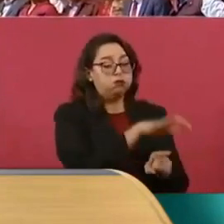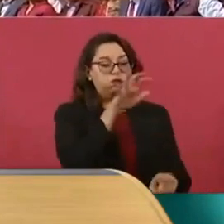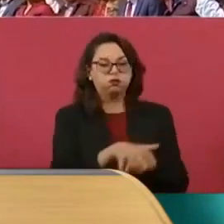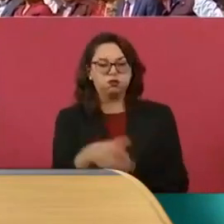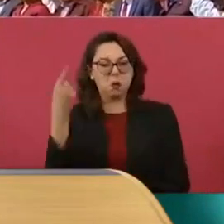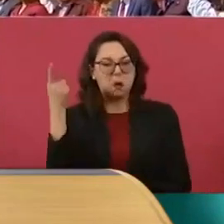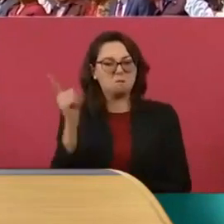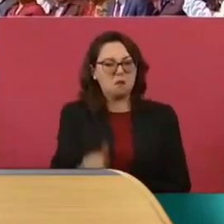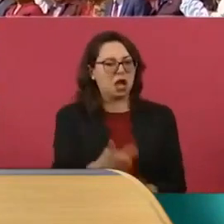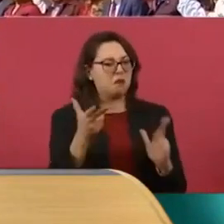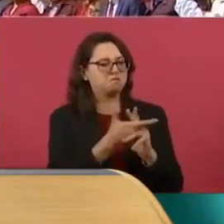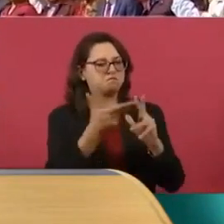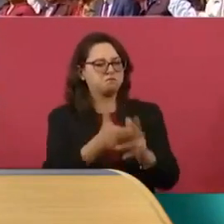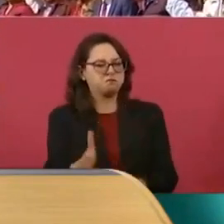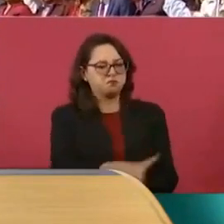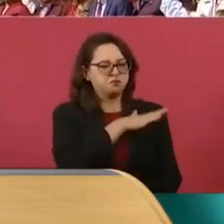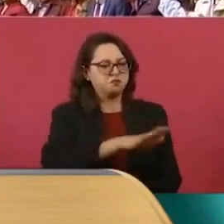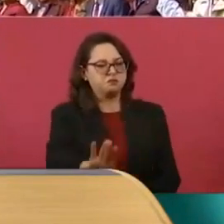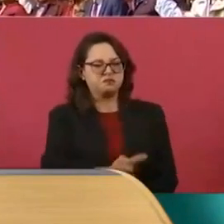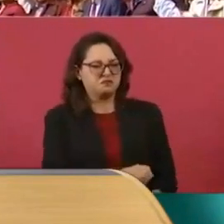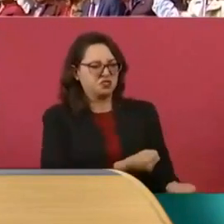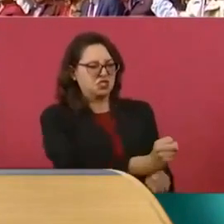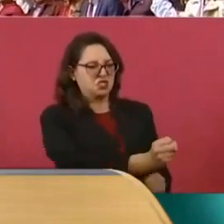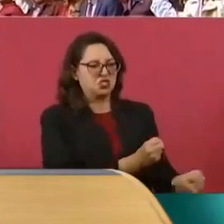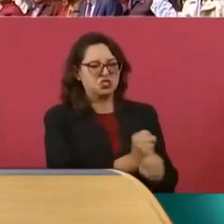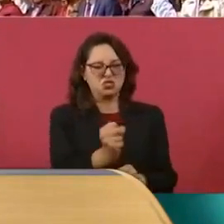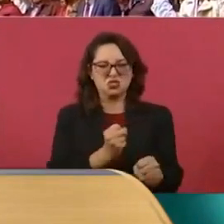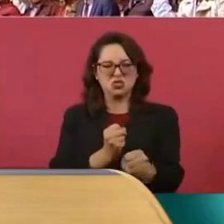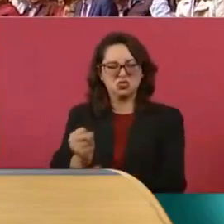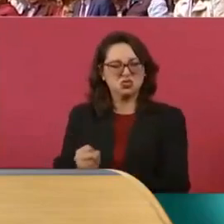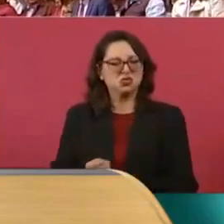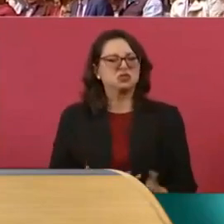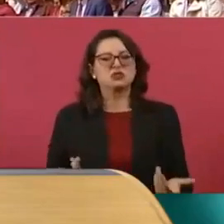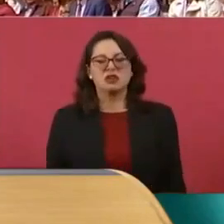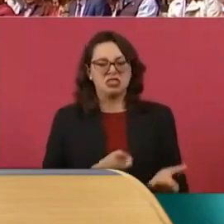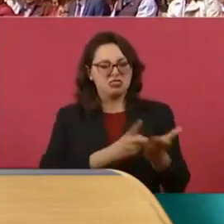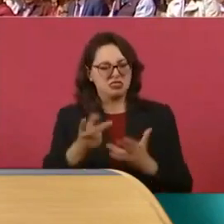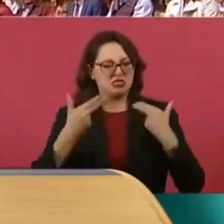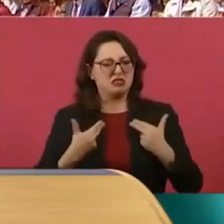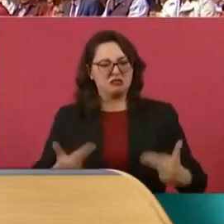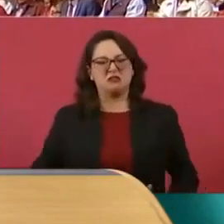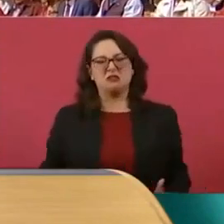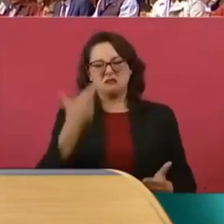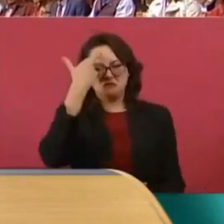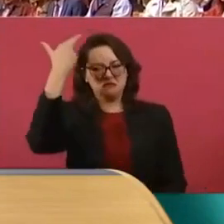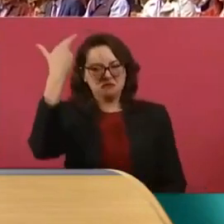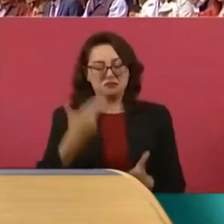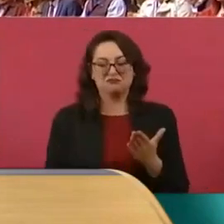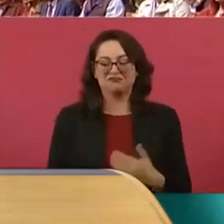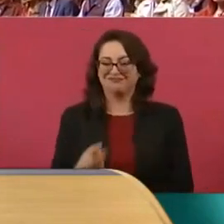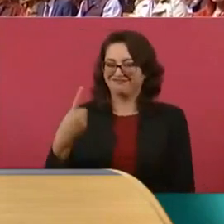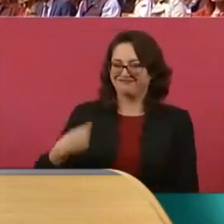masacres, no hay tortura, no se tolera la violación de los derechos